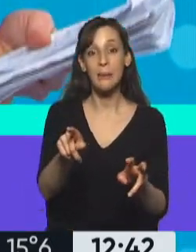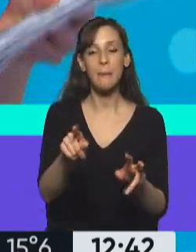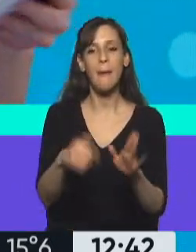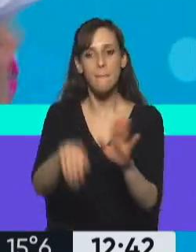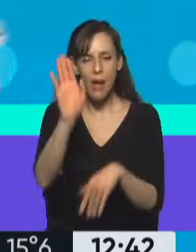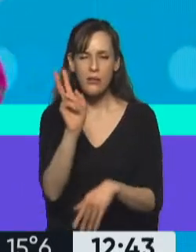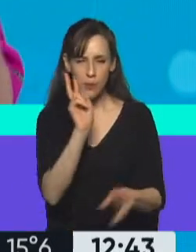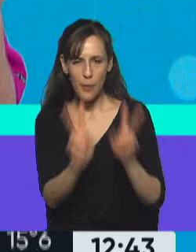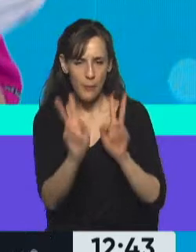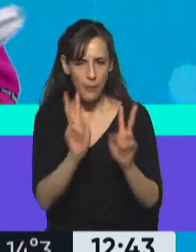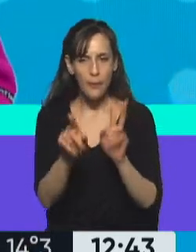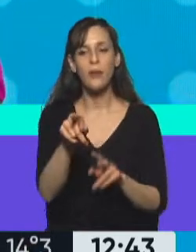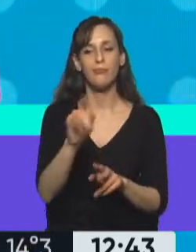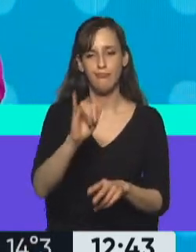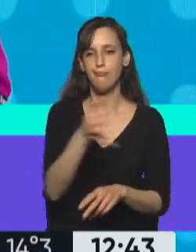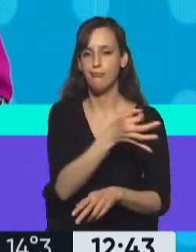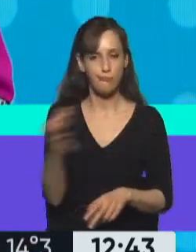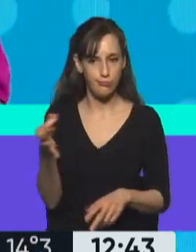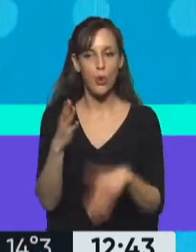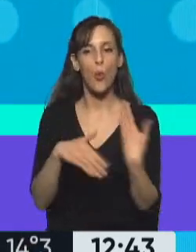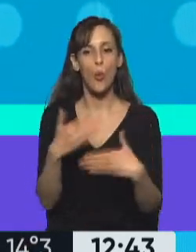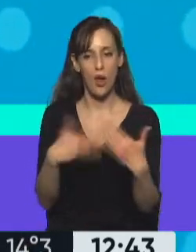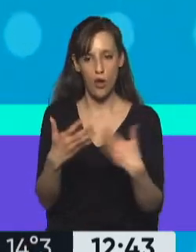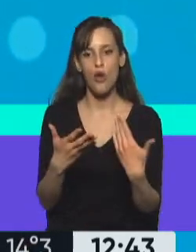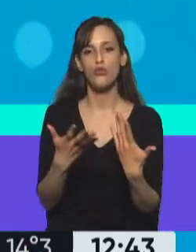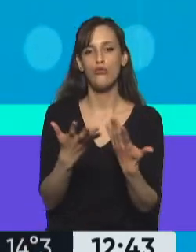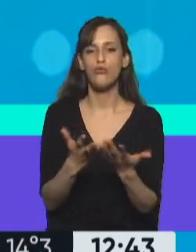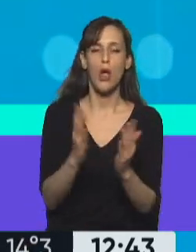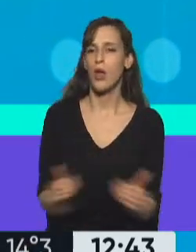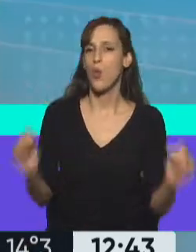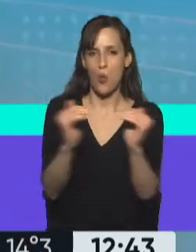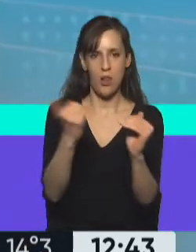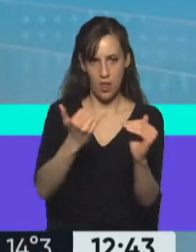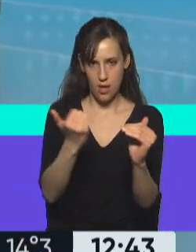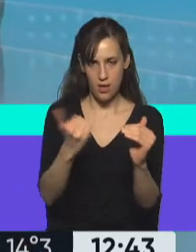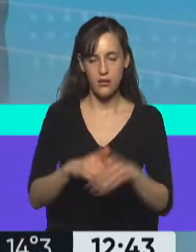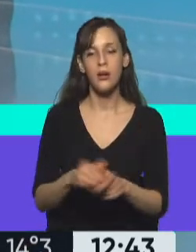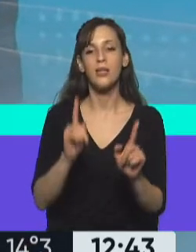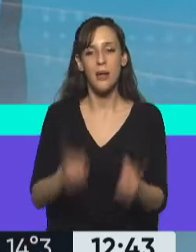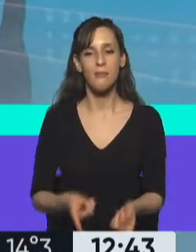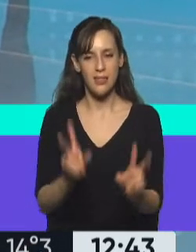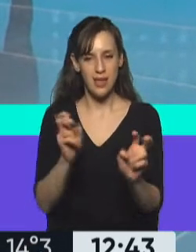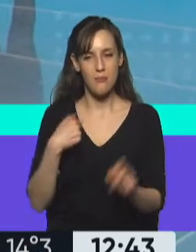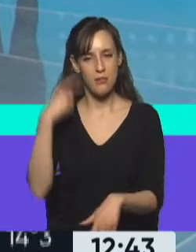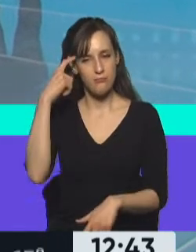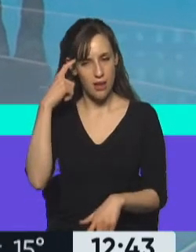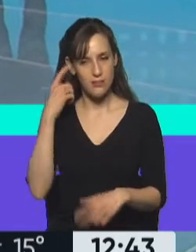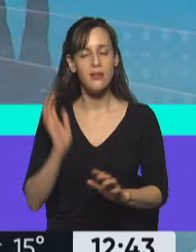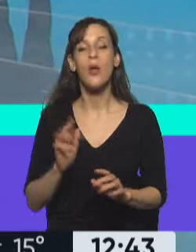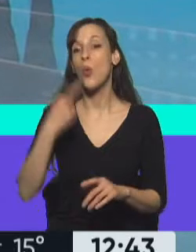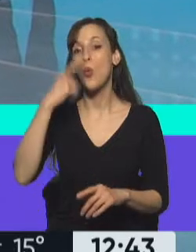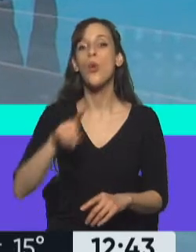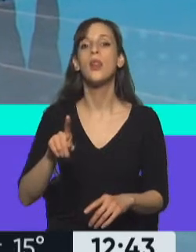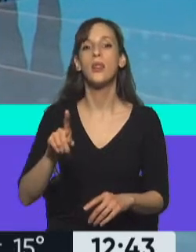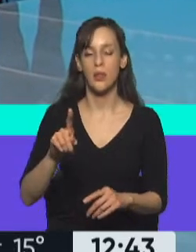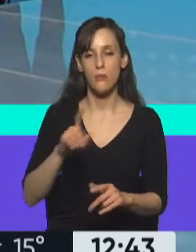más se ve, porque fueron unos Juegos paritarios, pero también lo que tiene que ver con la lógica. Y por último, Vero, para agregar algo, porque no